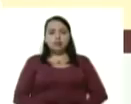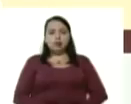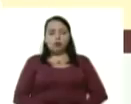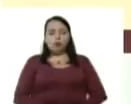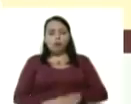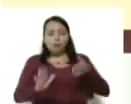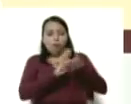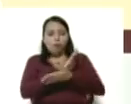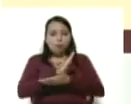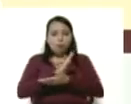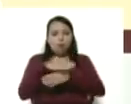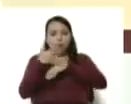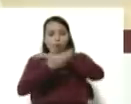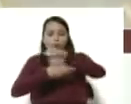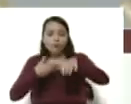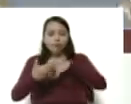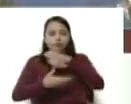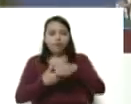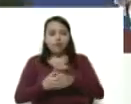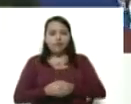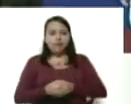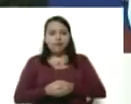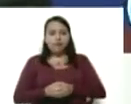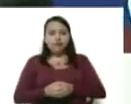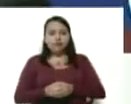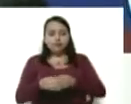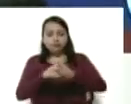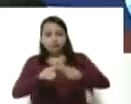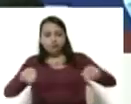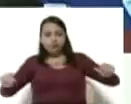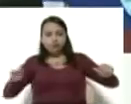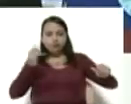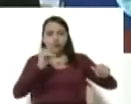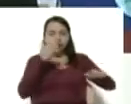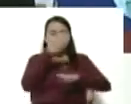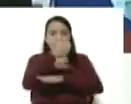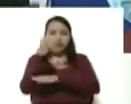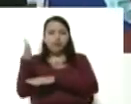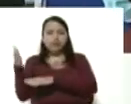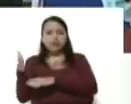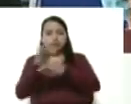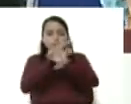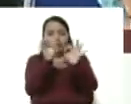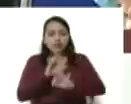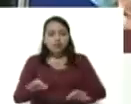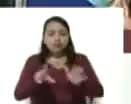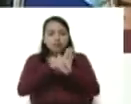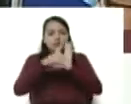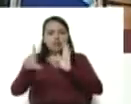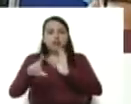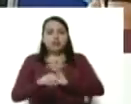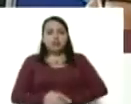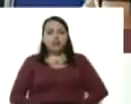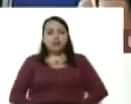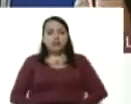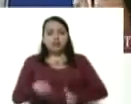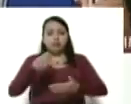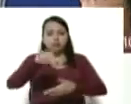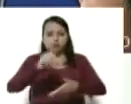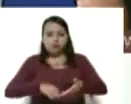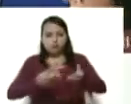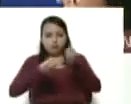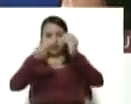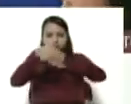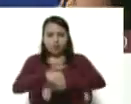controversia sobre el territorio esequibo se dirime a través de un instrumento jurídico que suscribimos las